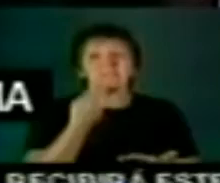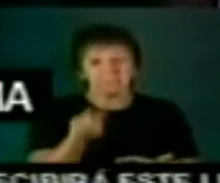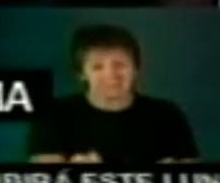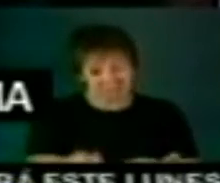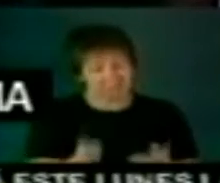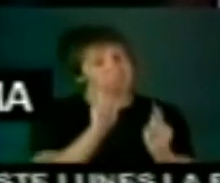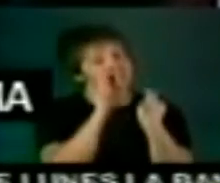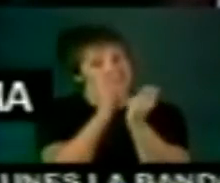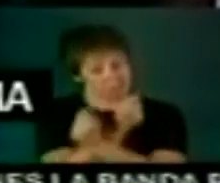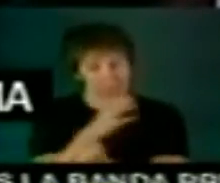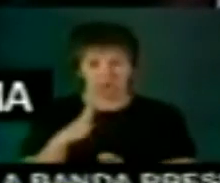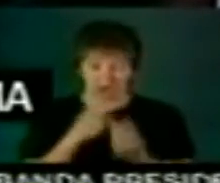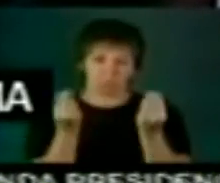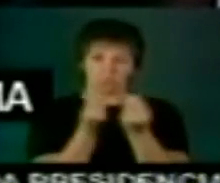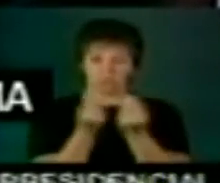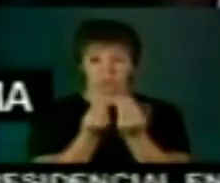el Estado.